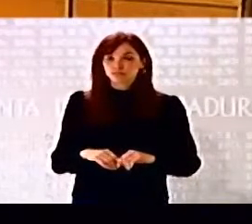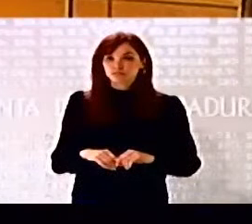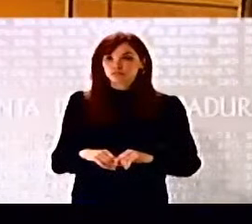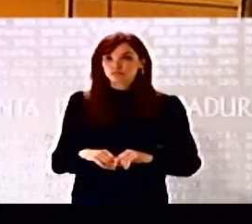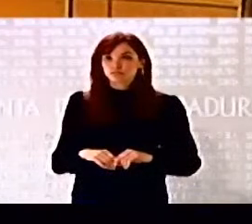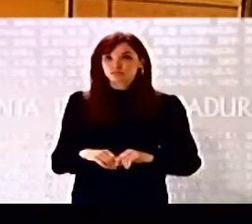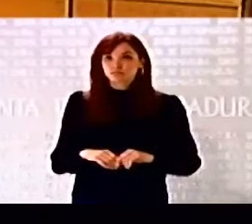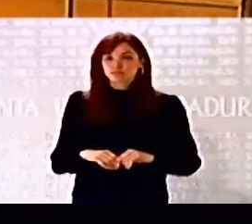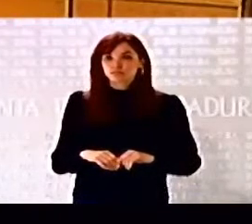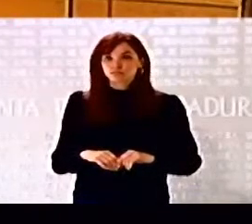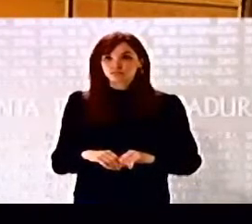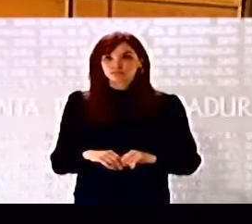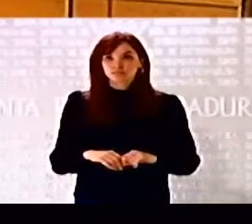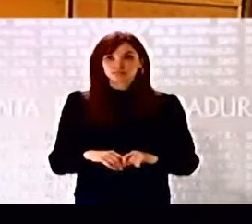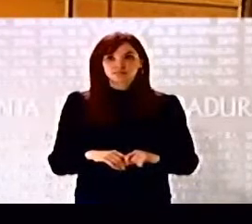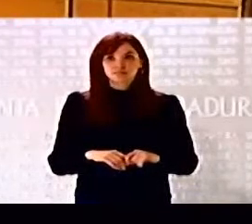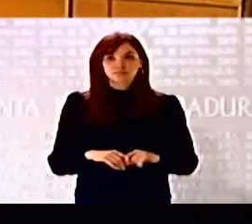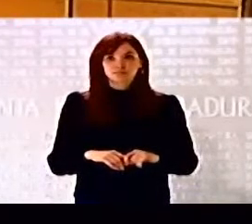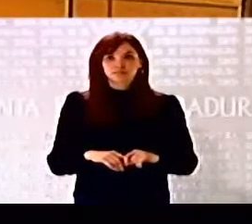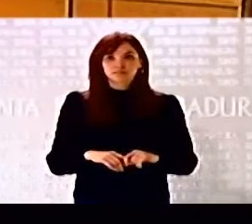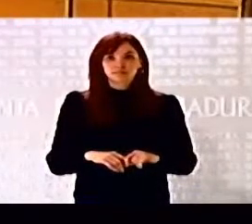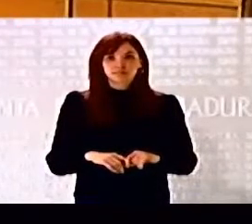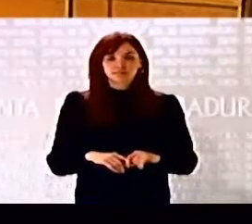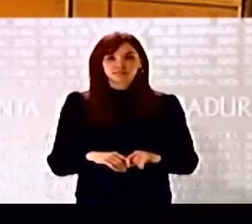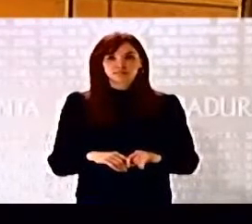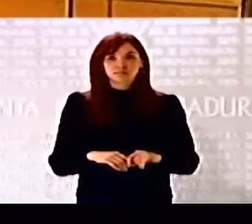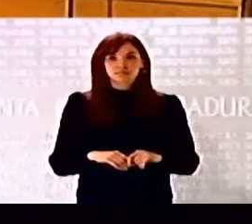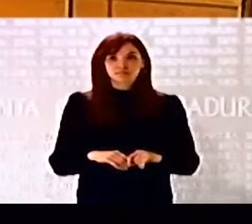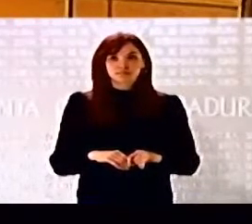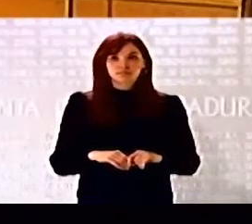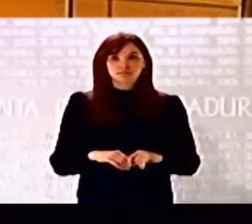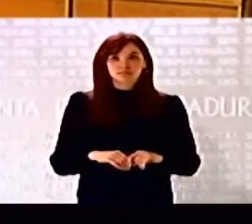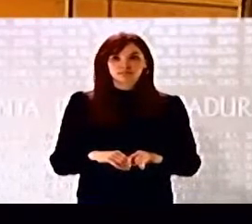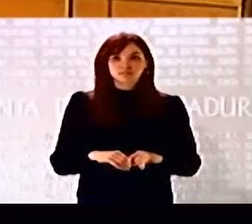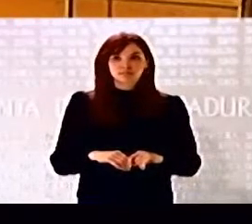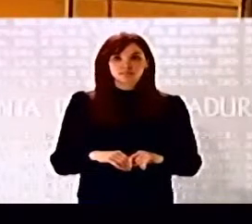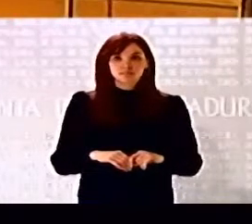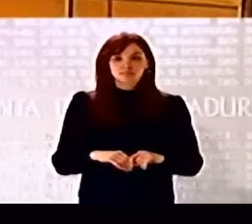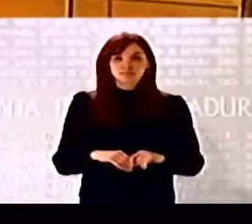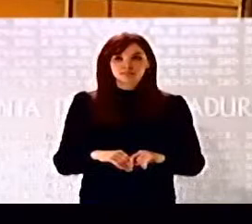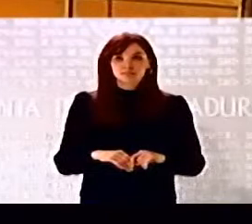¿tienes el micrófono cerrado? Te lo abro.